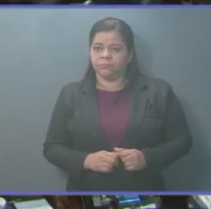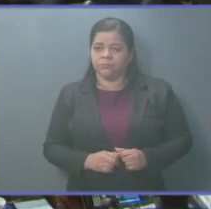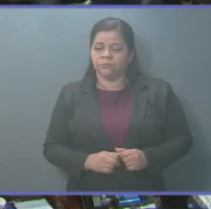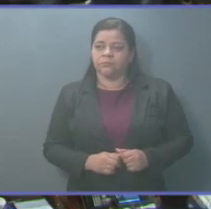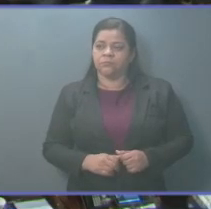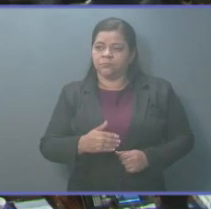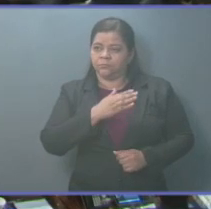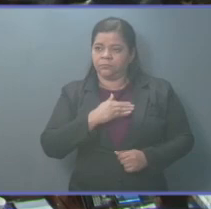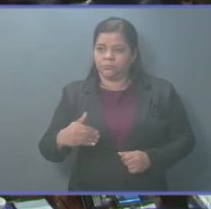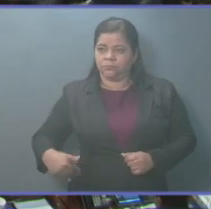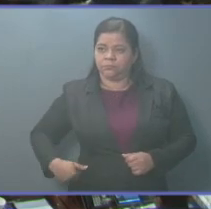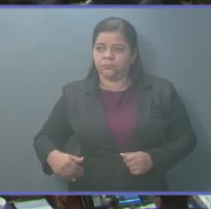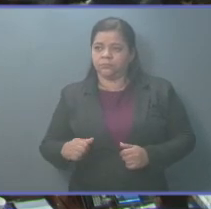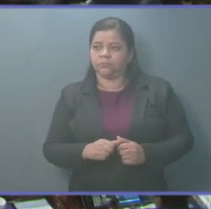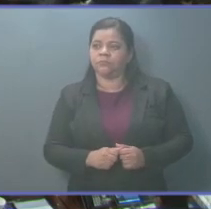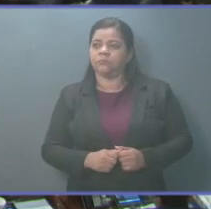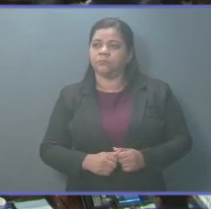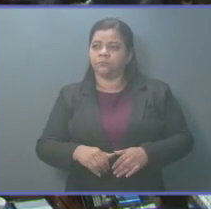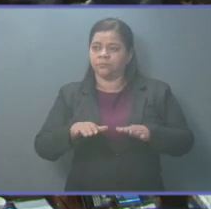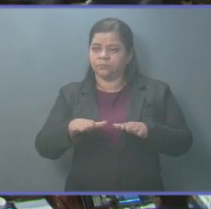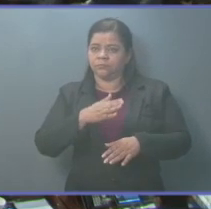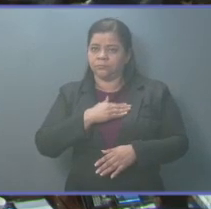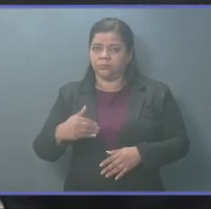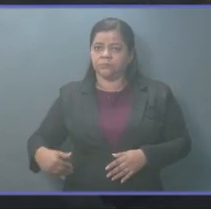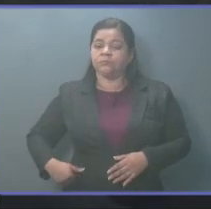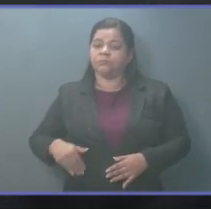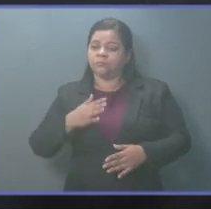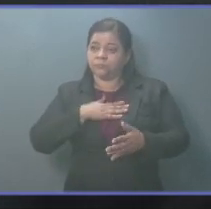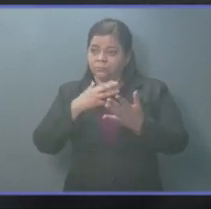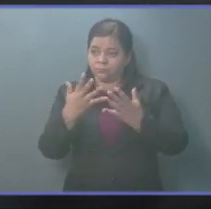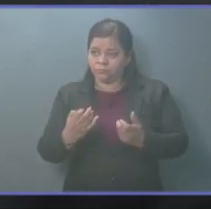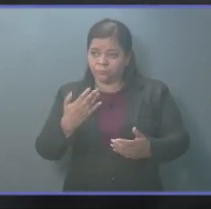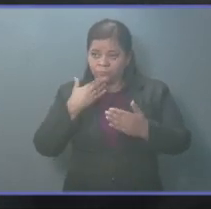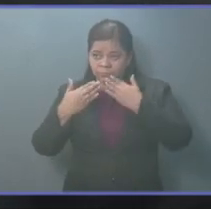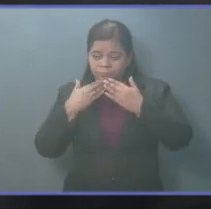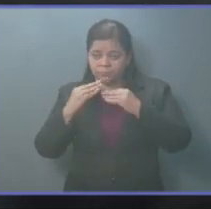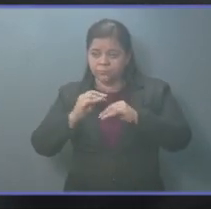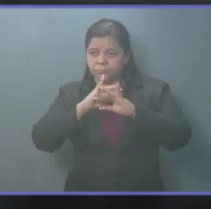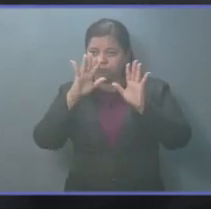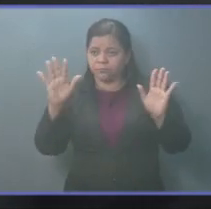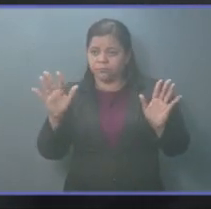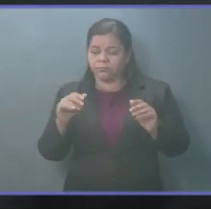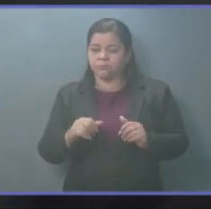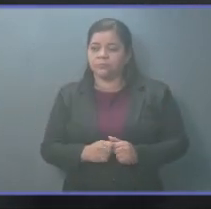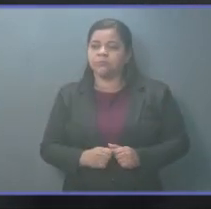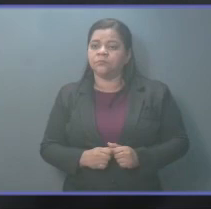Muchas gracias, señor presidente en funciones. Quizás solo para aclararme, señor ministro,